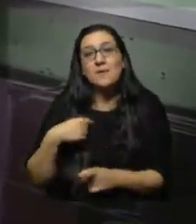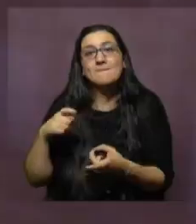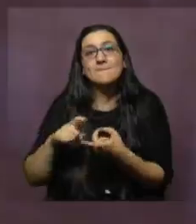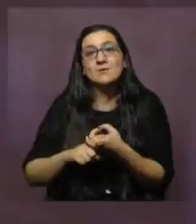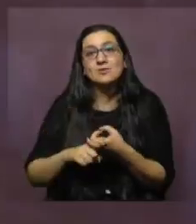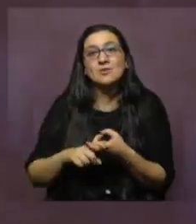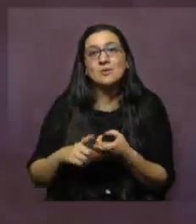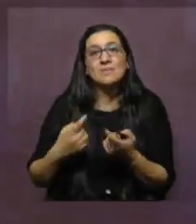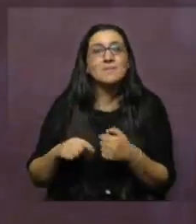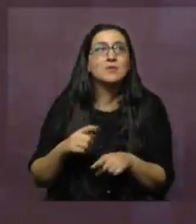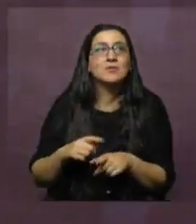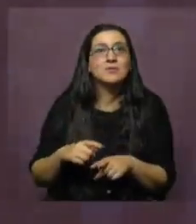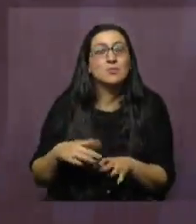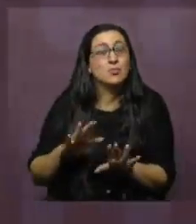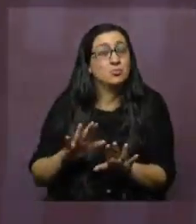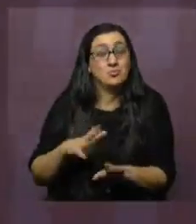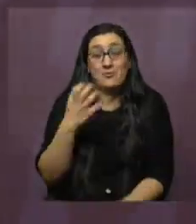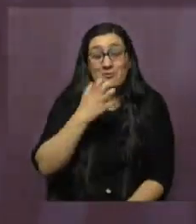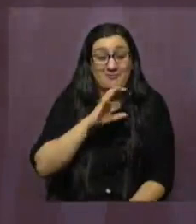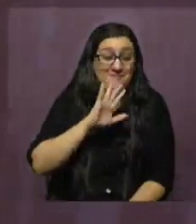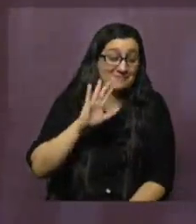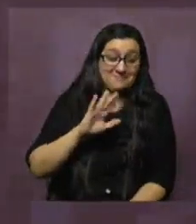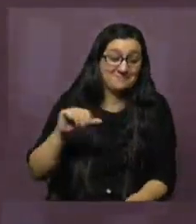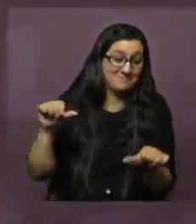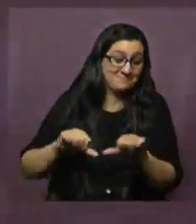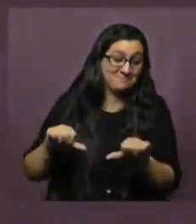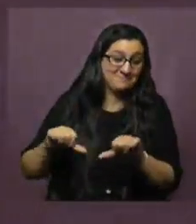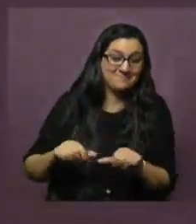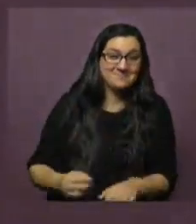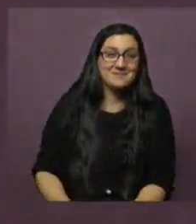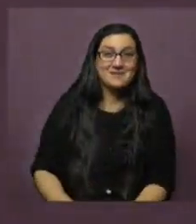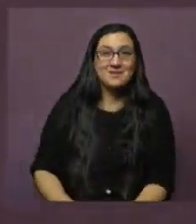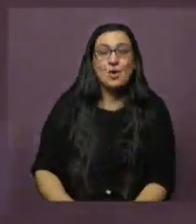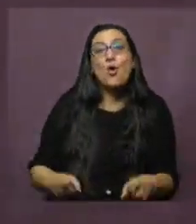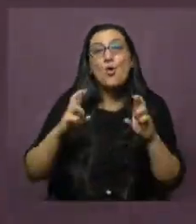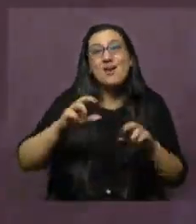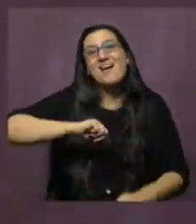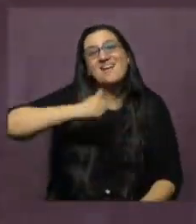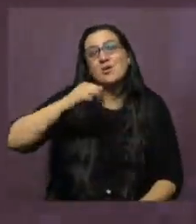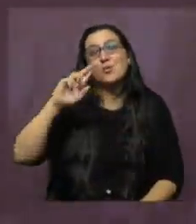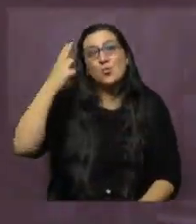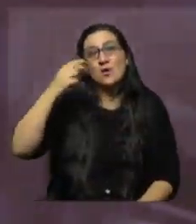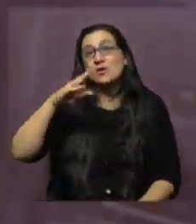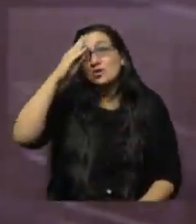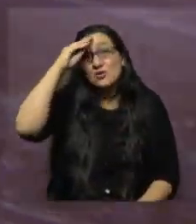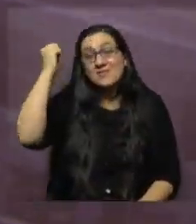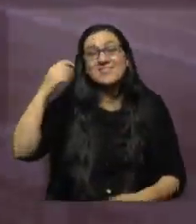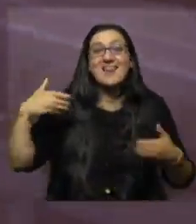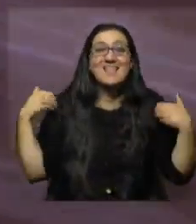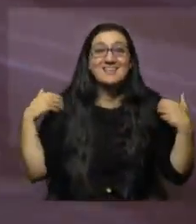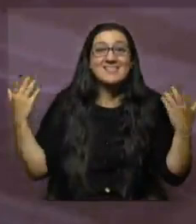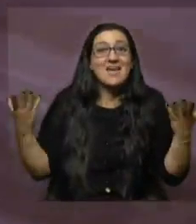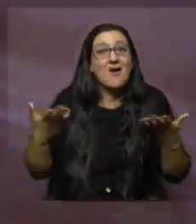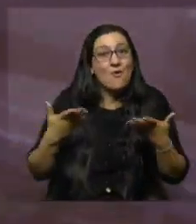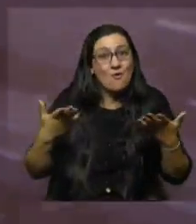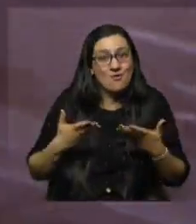interna, pero realmente me está dando una paliza horrible, espantosa. Así que que gane Uruguay, que celebremos todo, que no nos olvidemos de la alegría que tenemos en este momento, sí, en